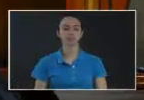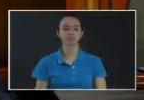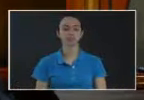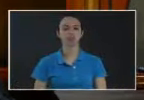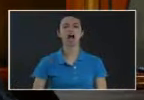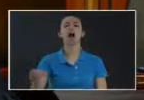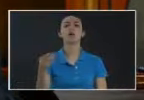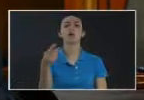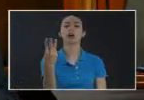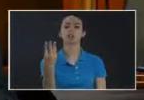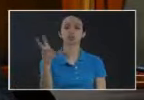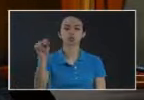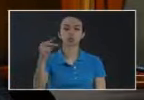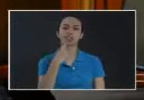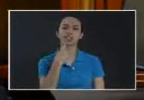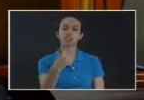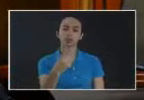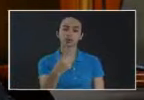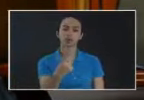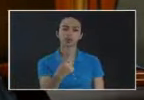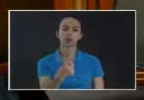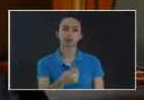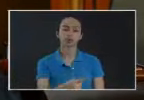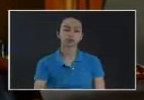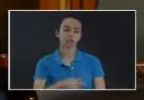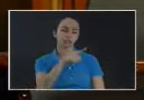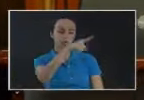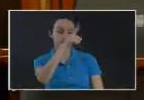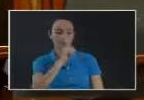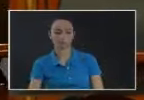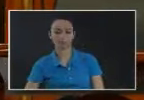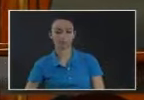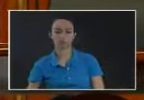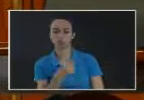¿A cuántos no les han dicho que vos sos colado?